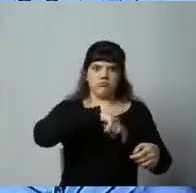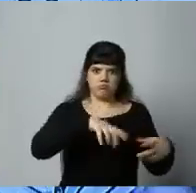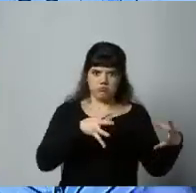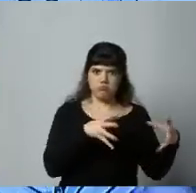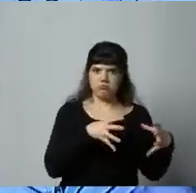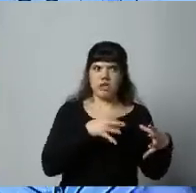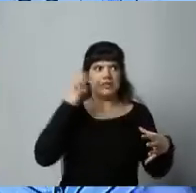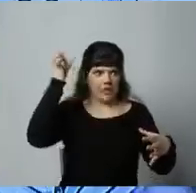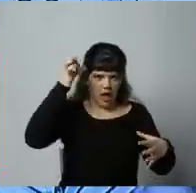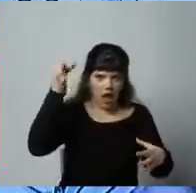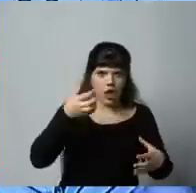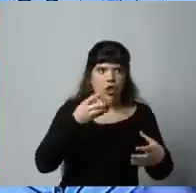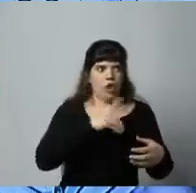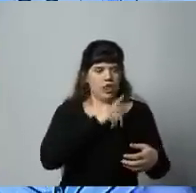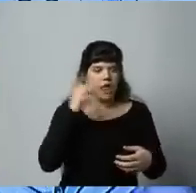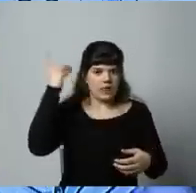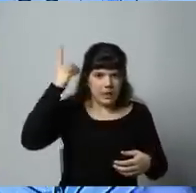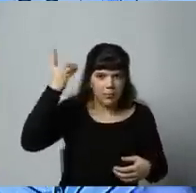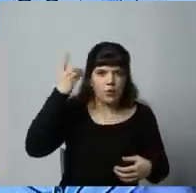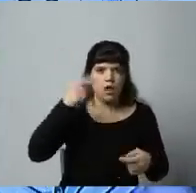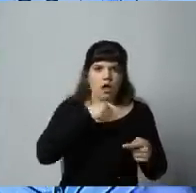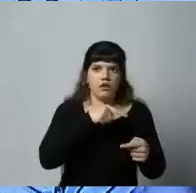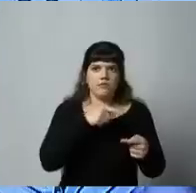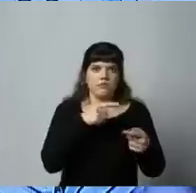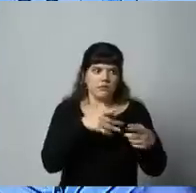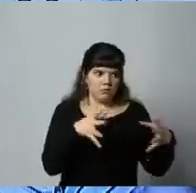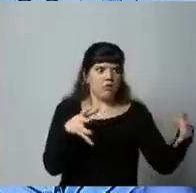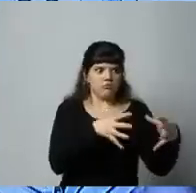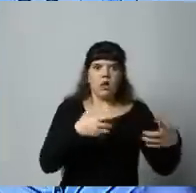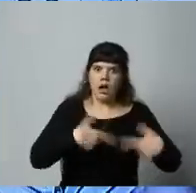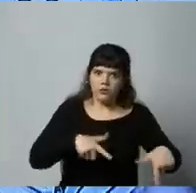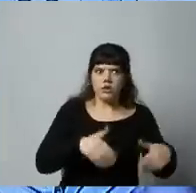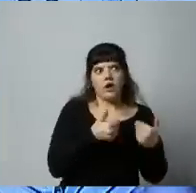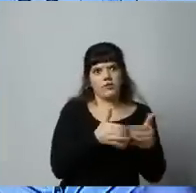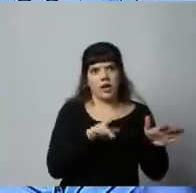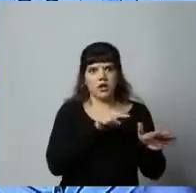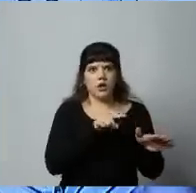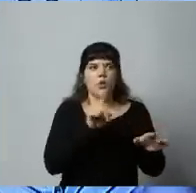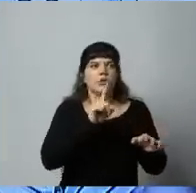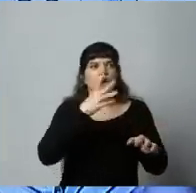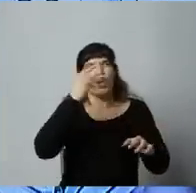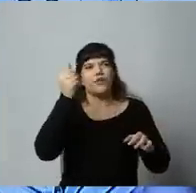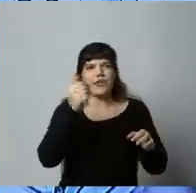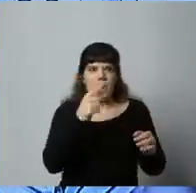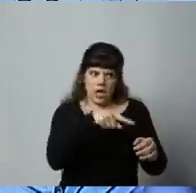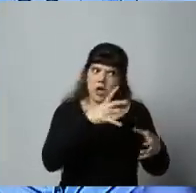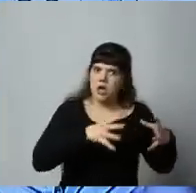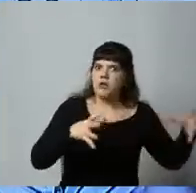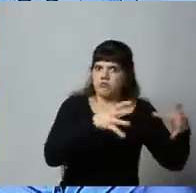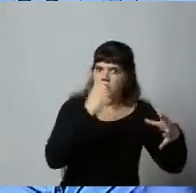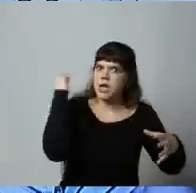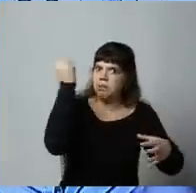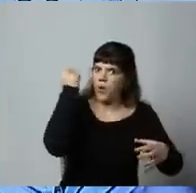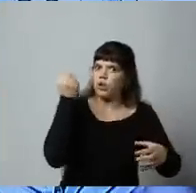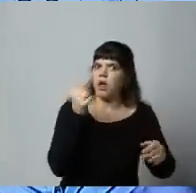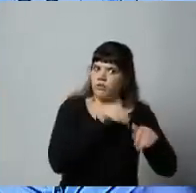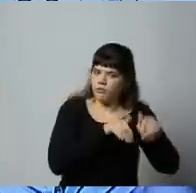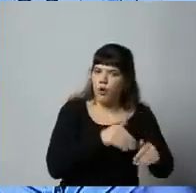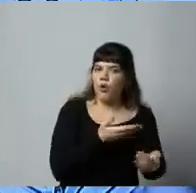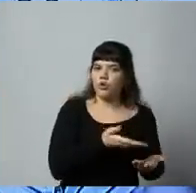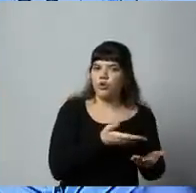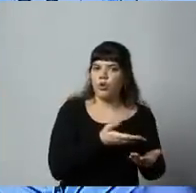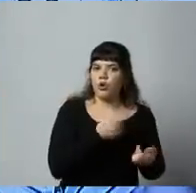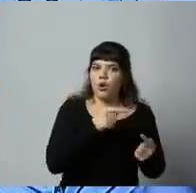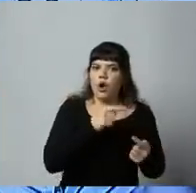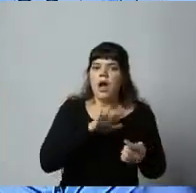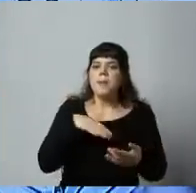como son senador diputado un sector político que no es un sector político marginal sino un sector político importante en términos de votos se presentan